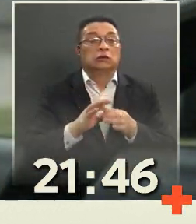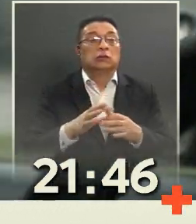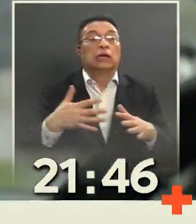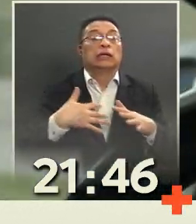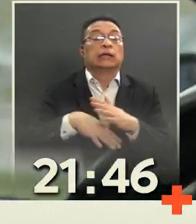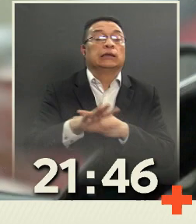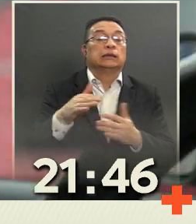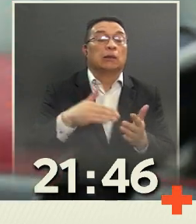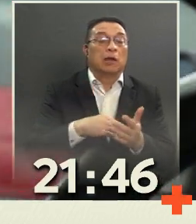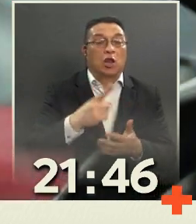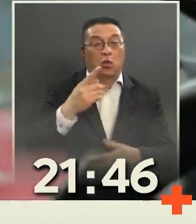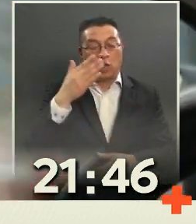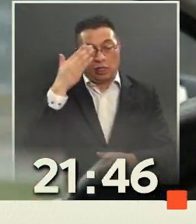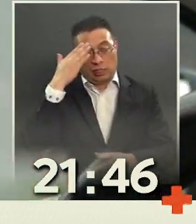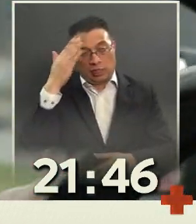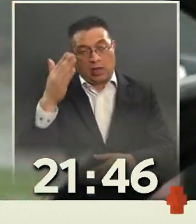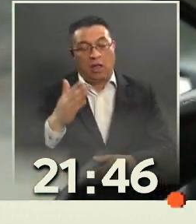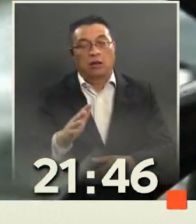15.000 pesos diarios. ¿No?